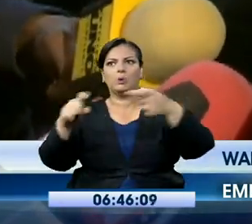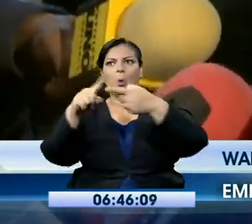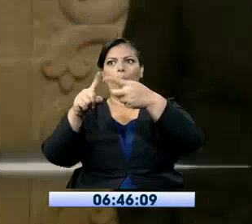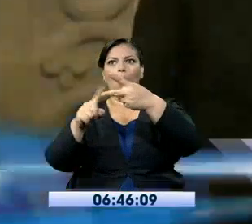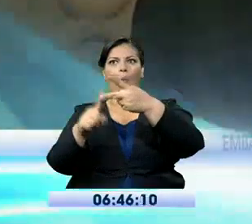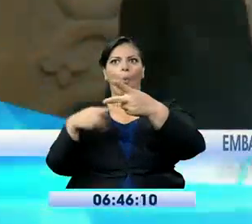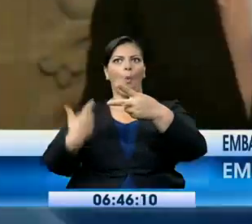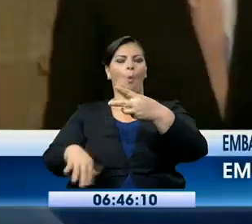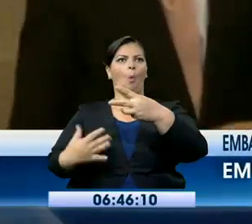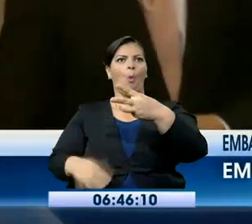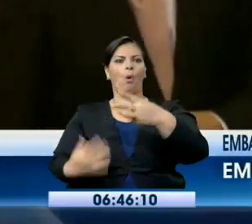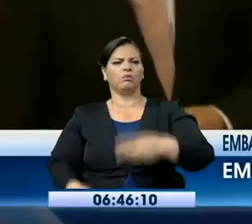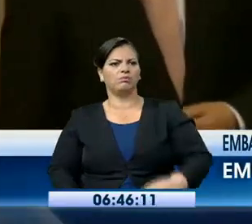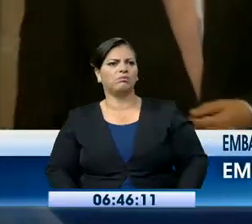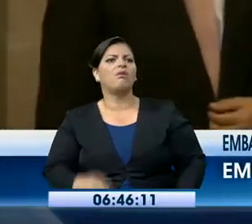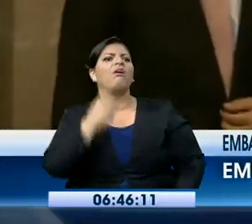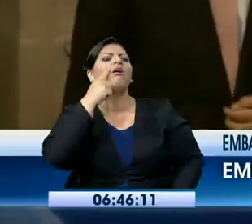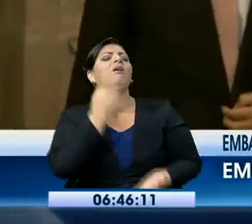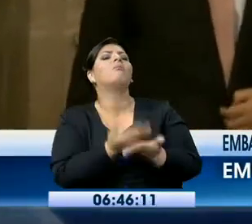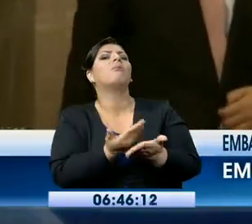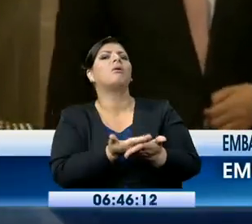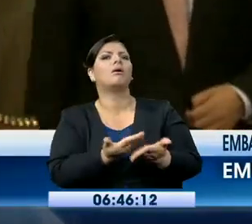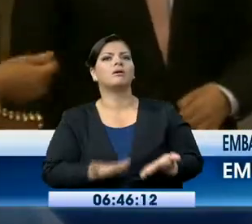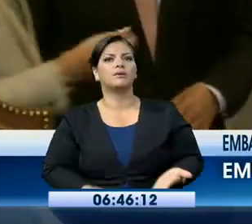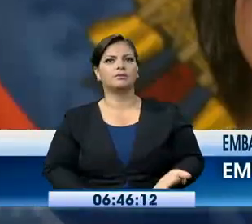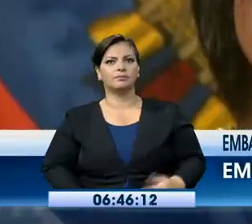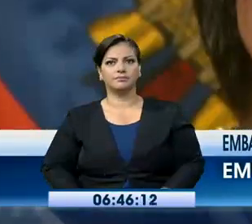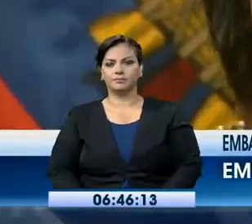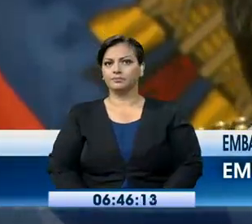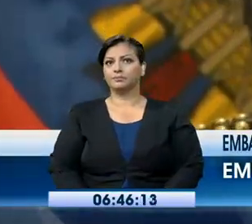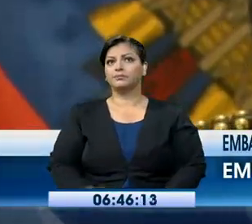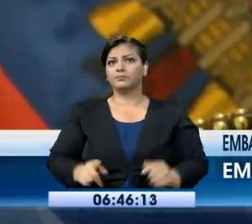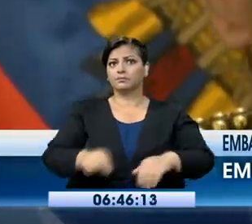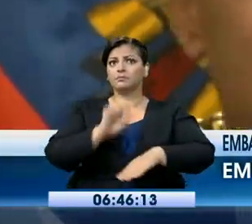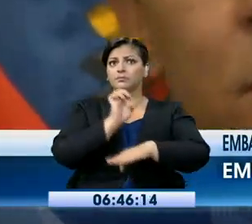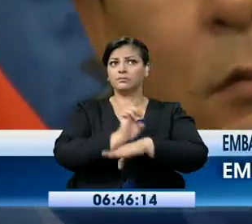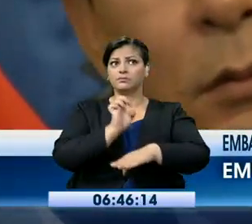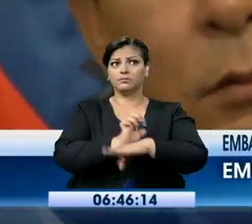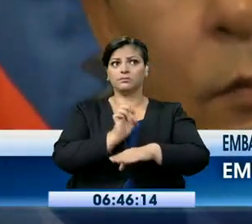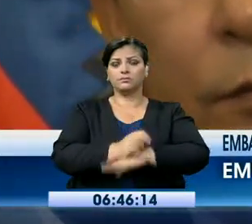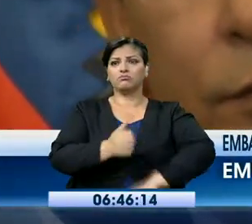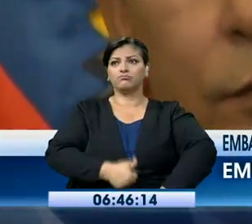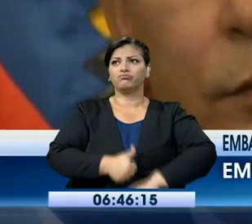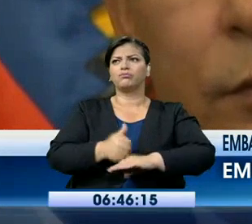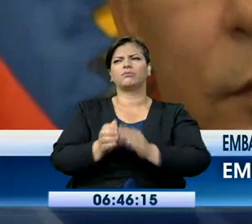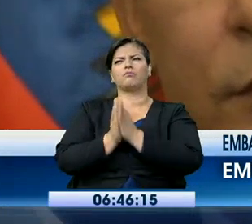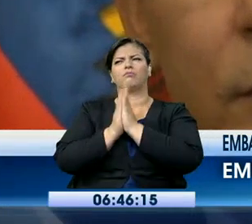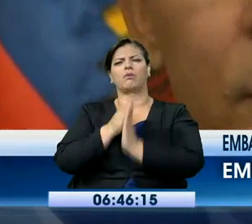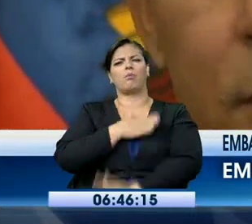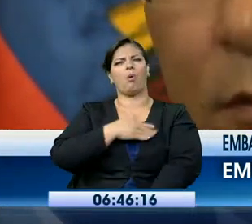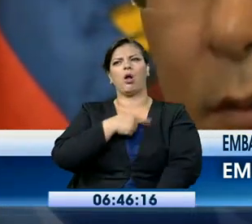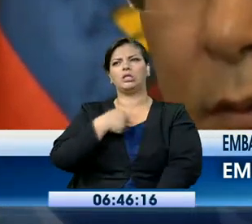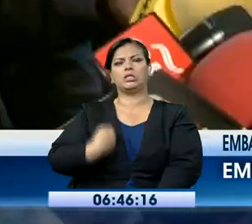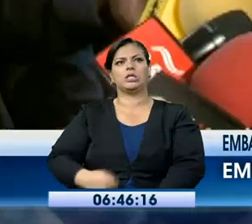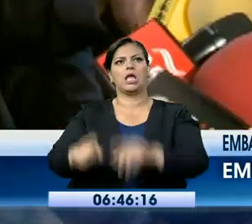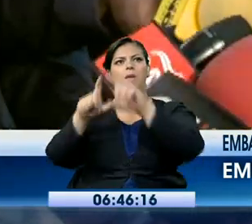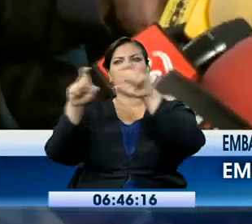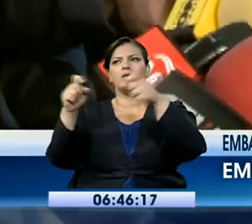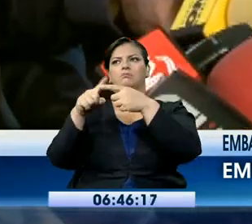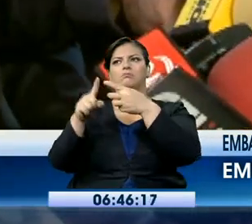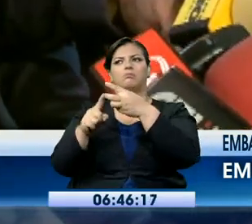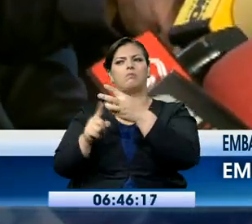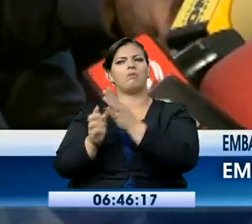informaciones. Descartó que desde Ecuador se haya solicitado apoyo judicial a China para esclarecer la supuesta denuncia.